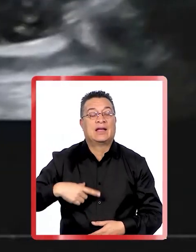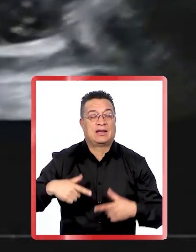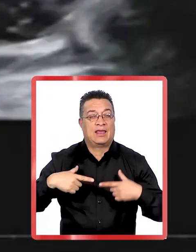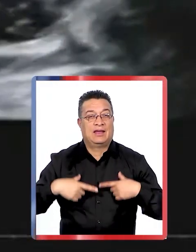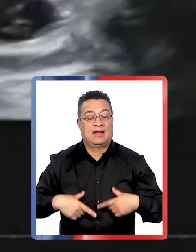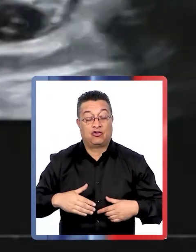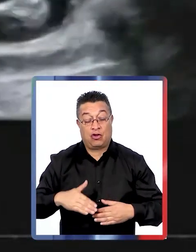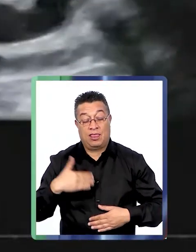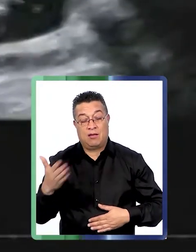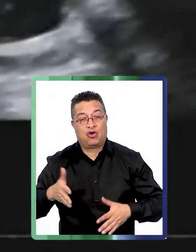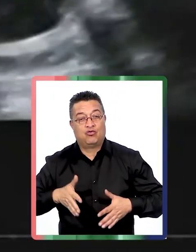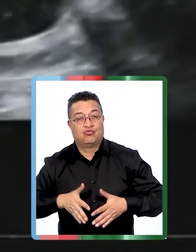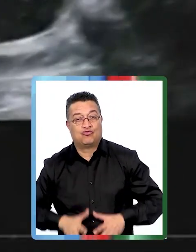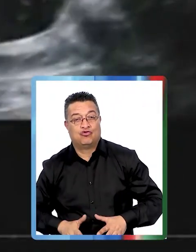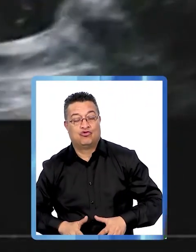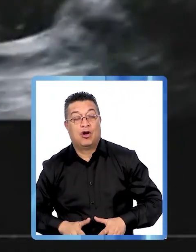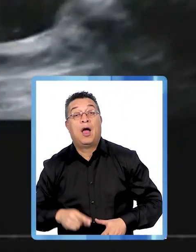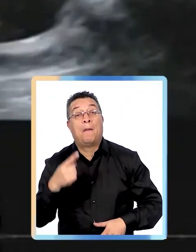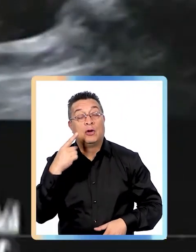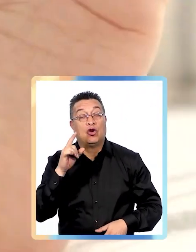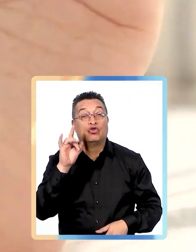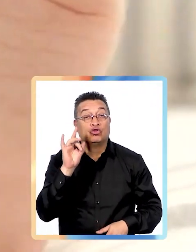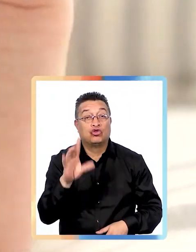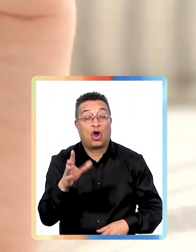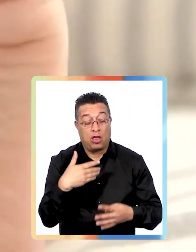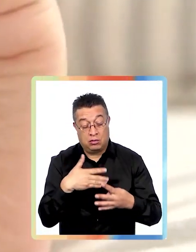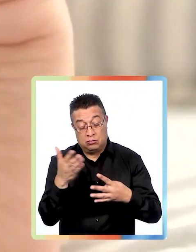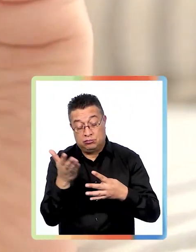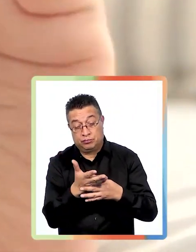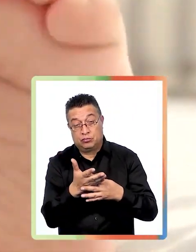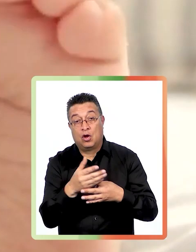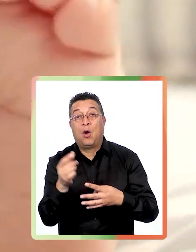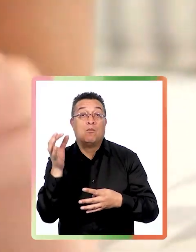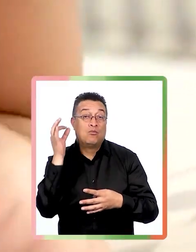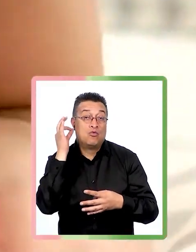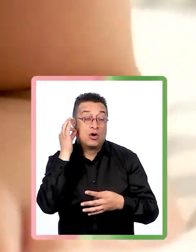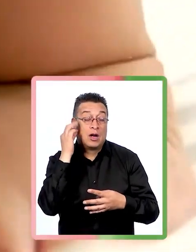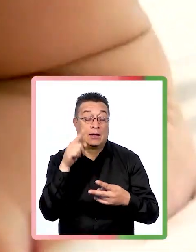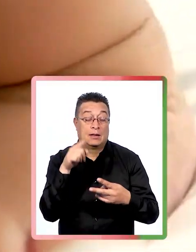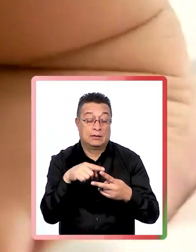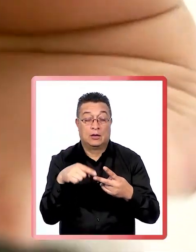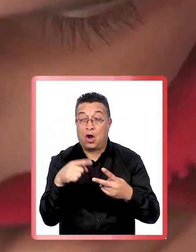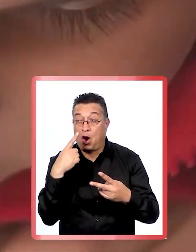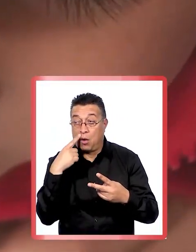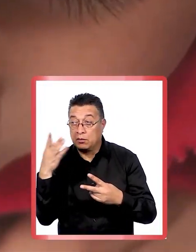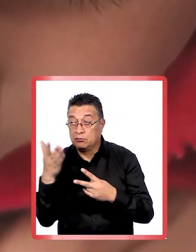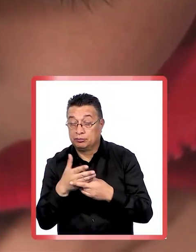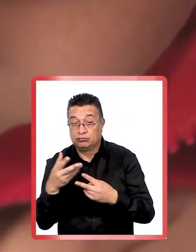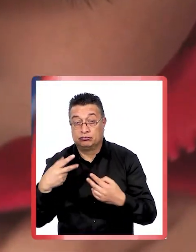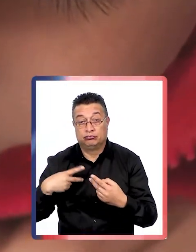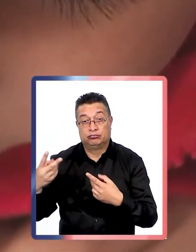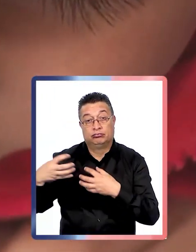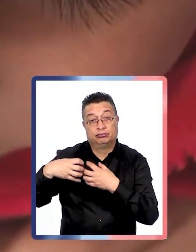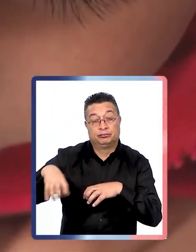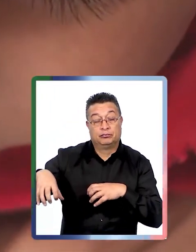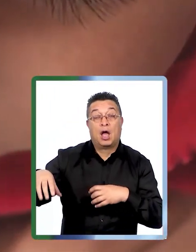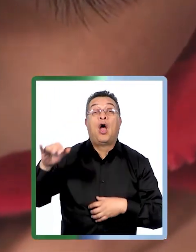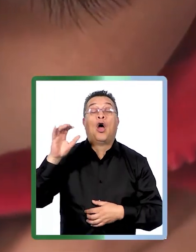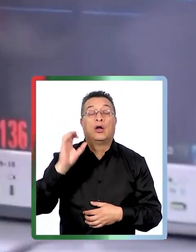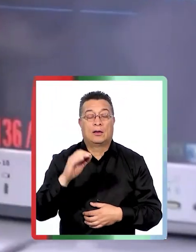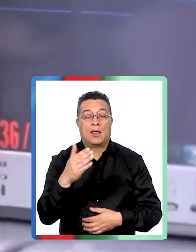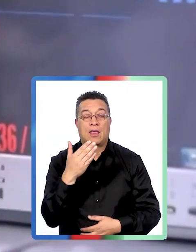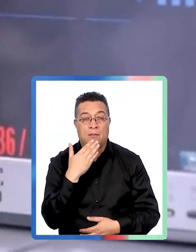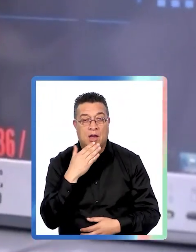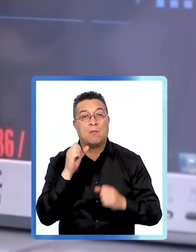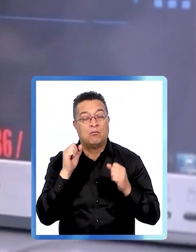descanso postnatal, por ejemplo, pero no solo que puedan repartirse entre mujer y varón, sino que además